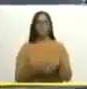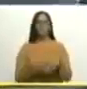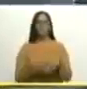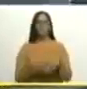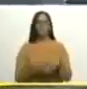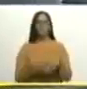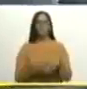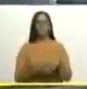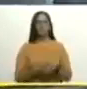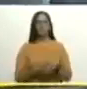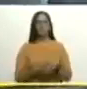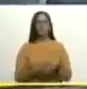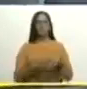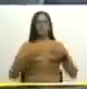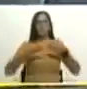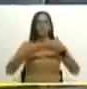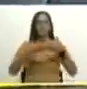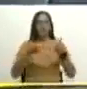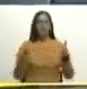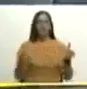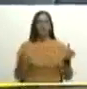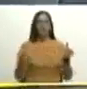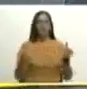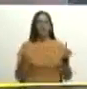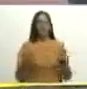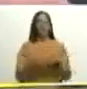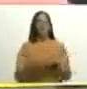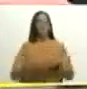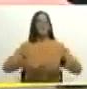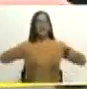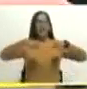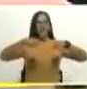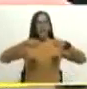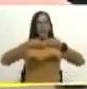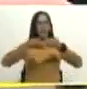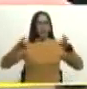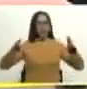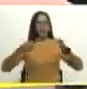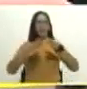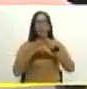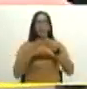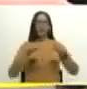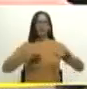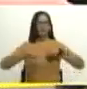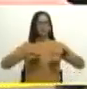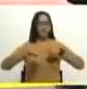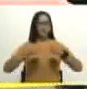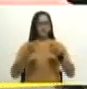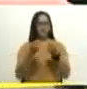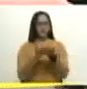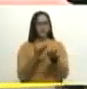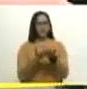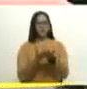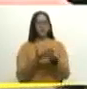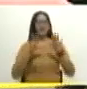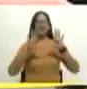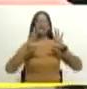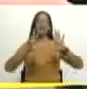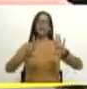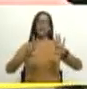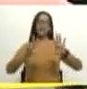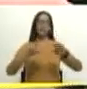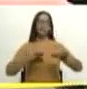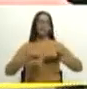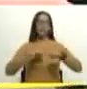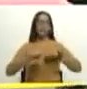Se abre un enorme mercado para todos los motores de la economía, para estos 18